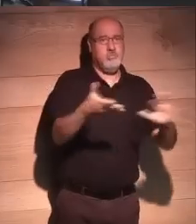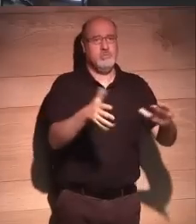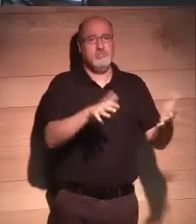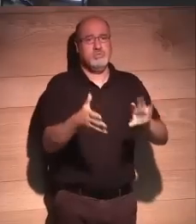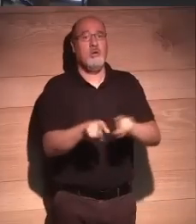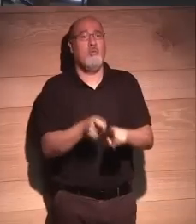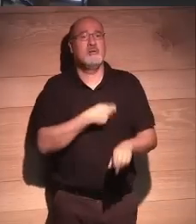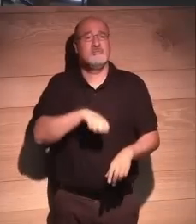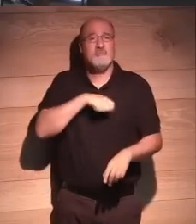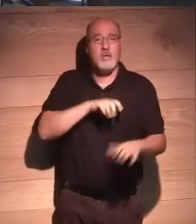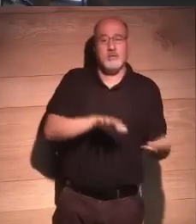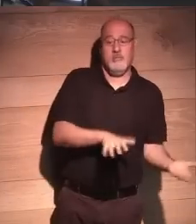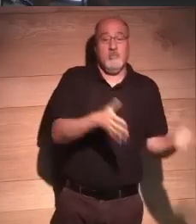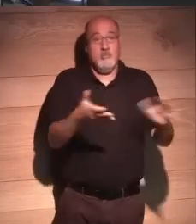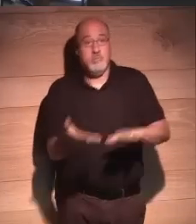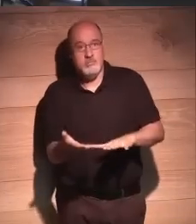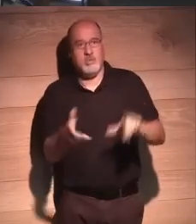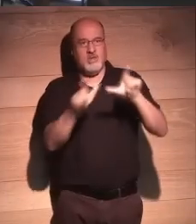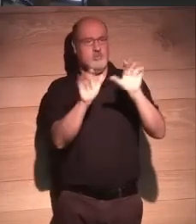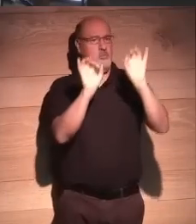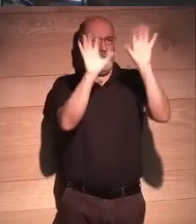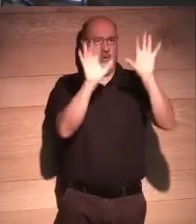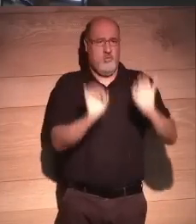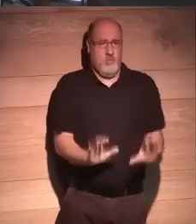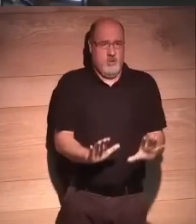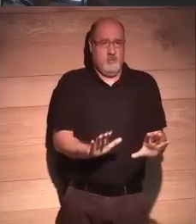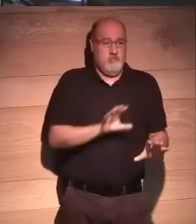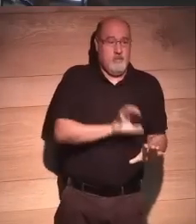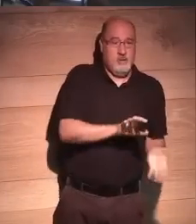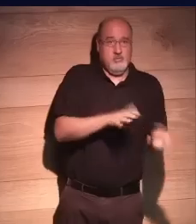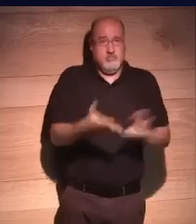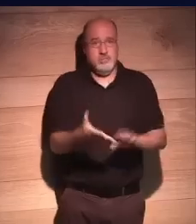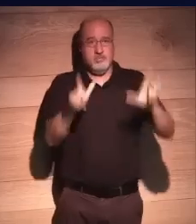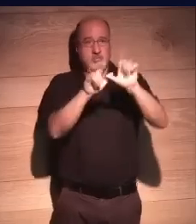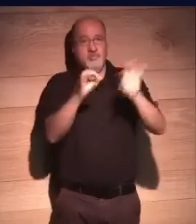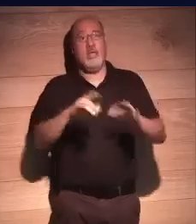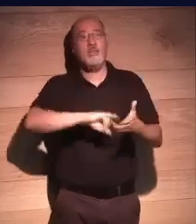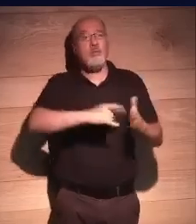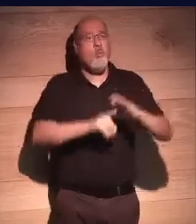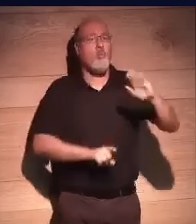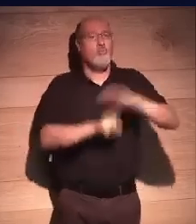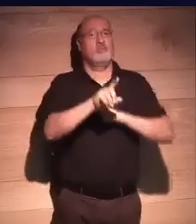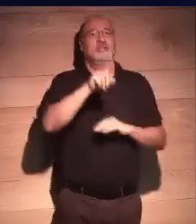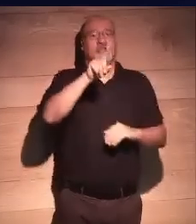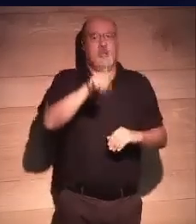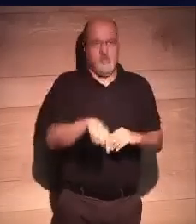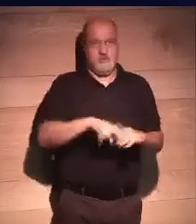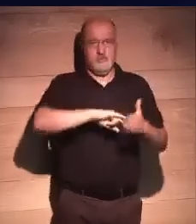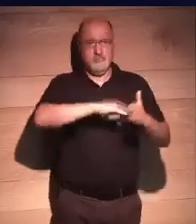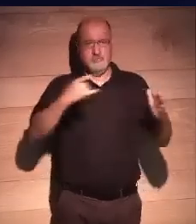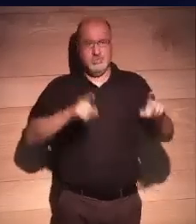el país, ¿no? La manera de vivir, la manera de entender la vida. A nivel tecnológico también. Pero fíjate, yo que